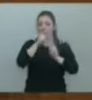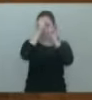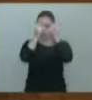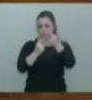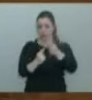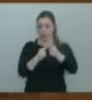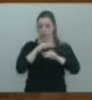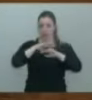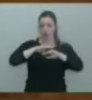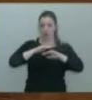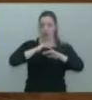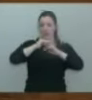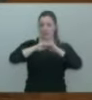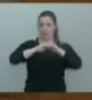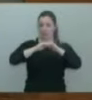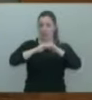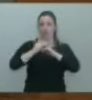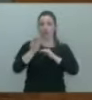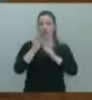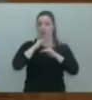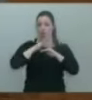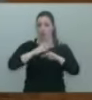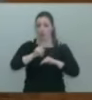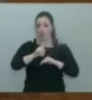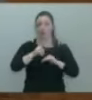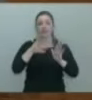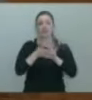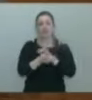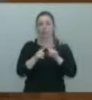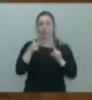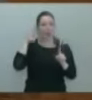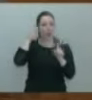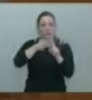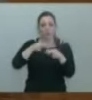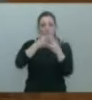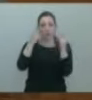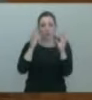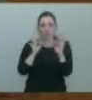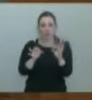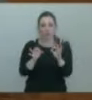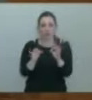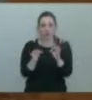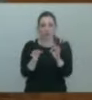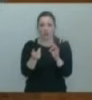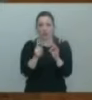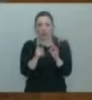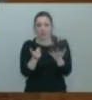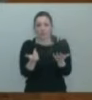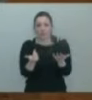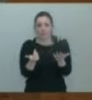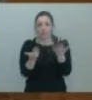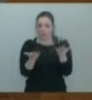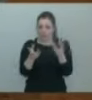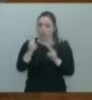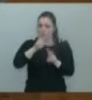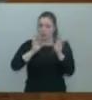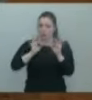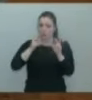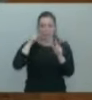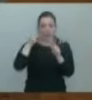ese no era un objetivo público, deseable, no era un objetivo que se debería buscar, pero se buscó ese